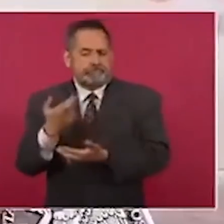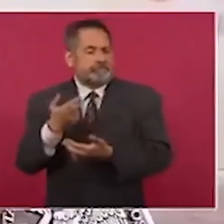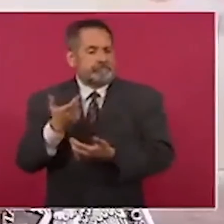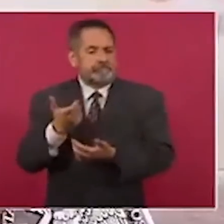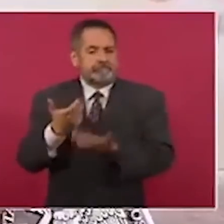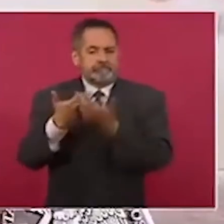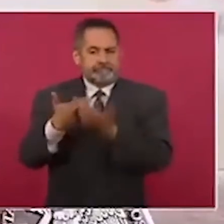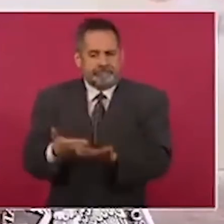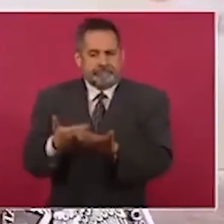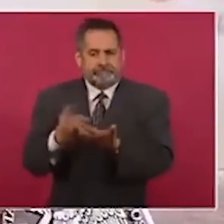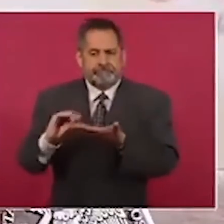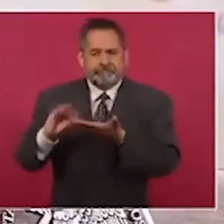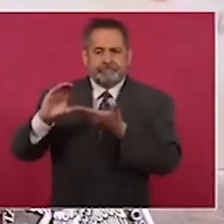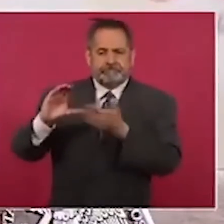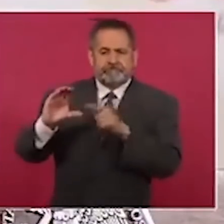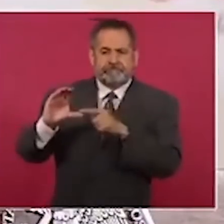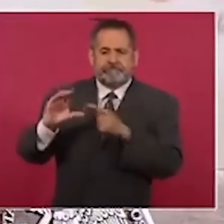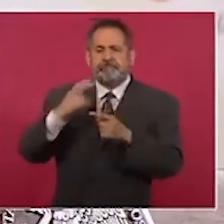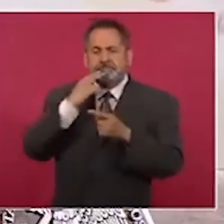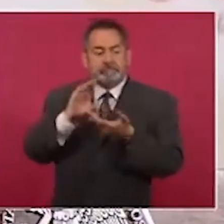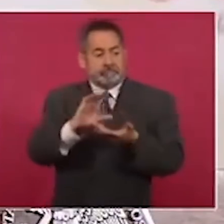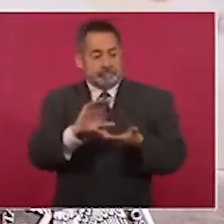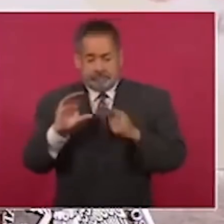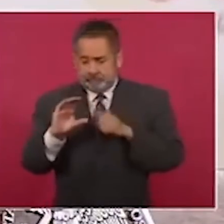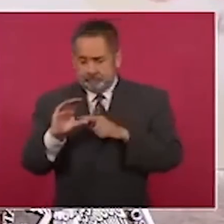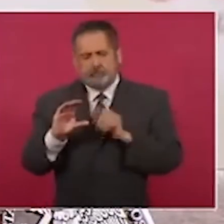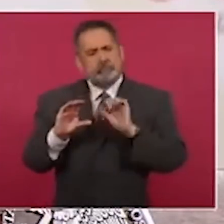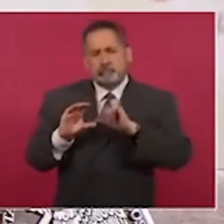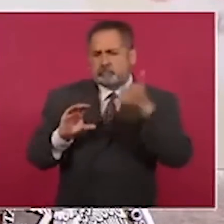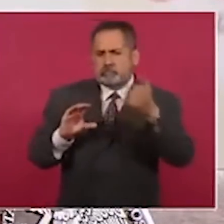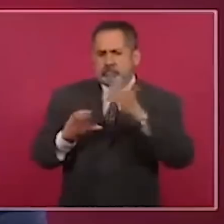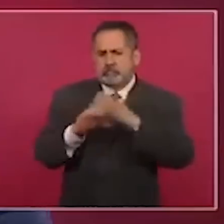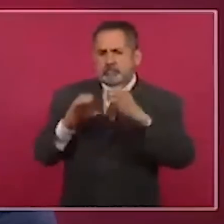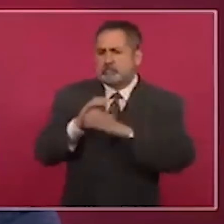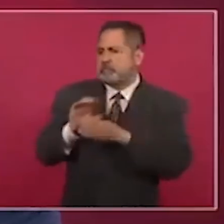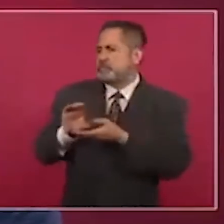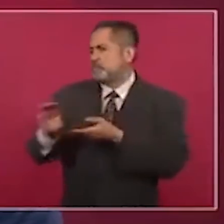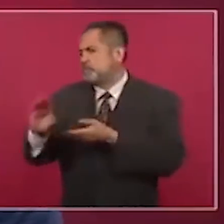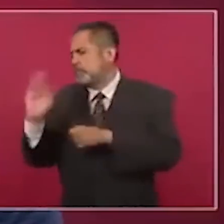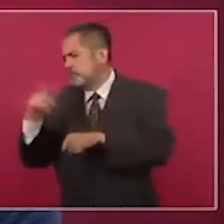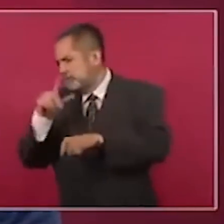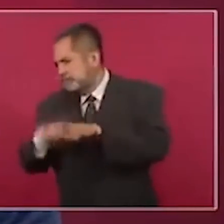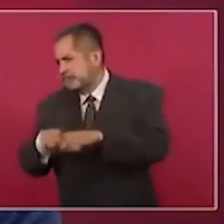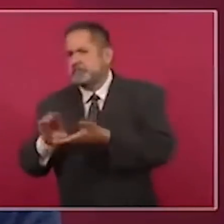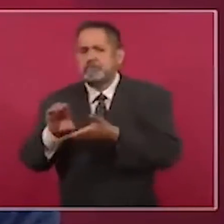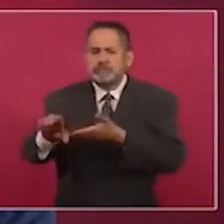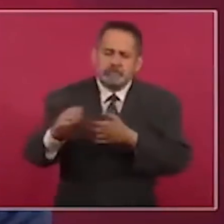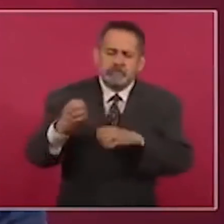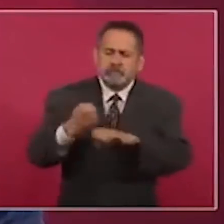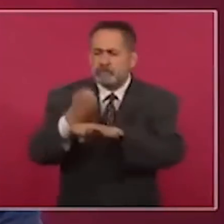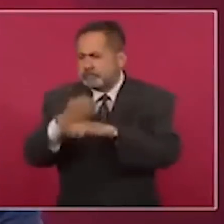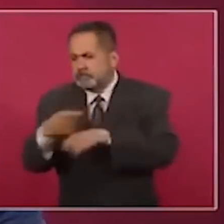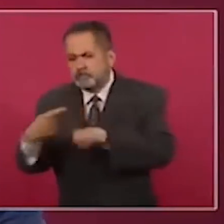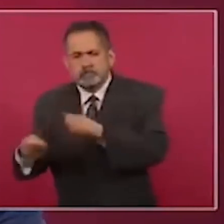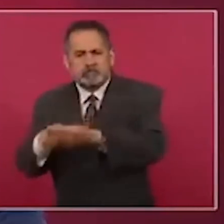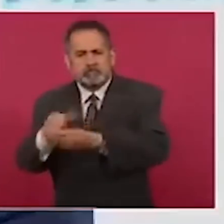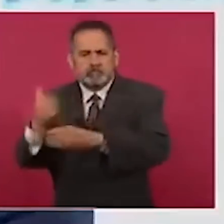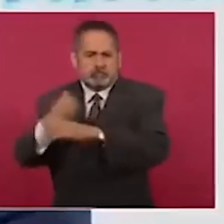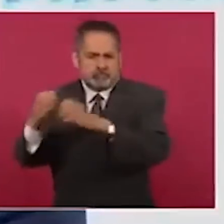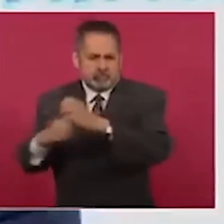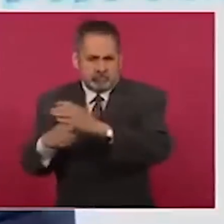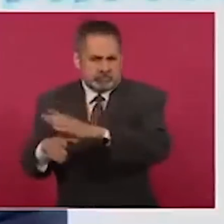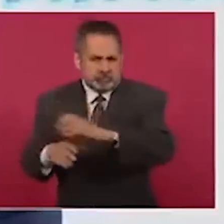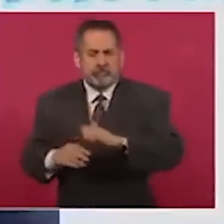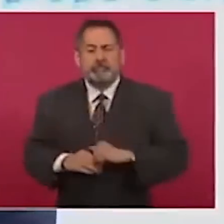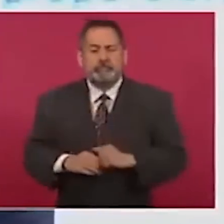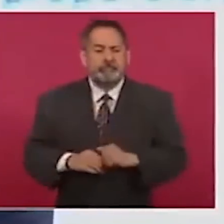de recursos para otras inversiones en el ámbito tanto federal como en el ámbito estatal. Resumiendo